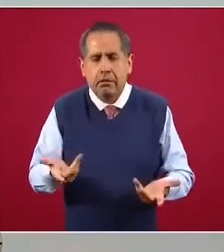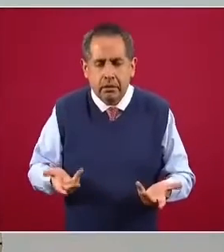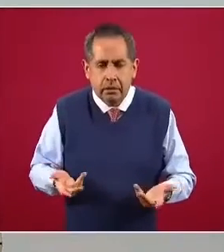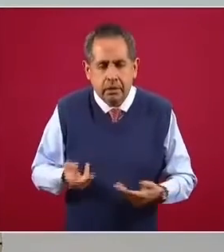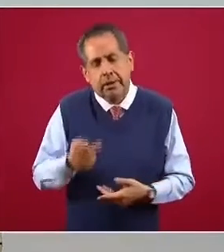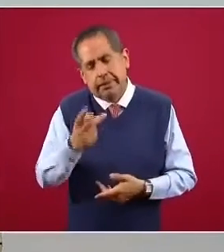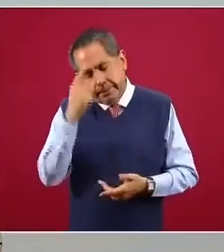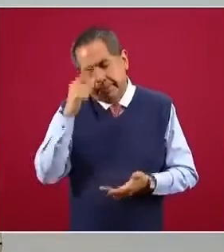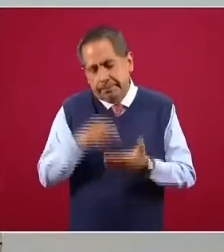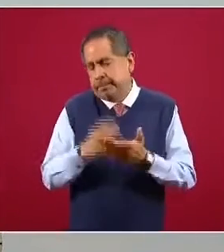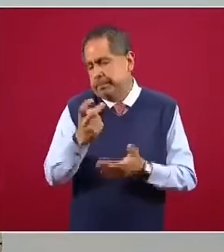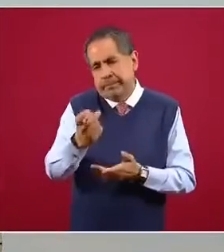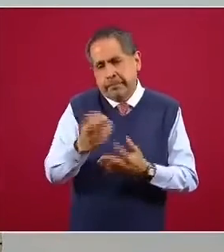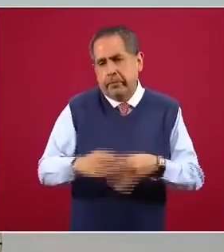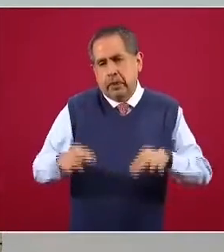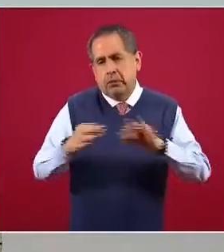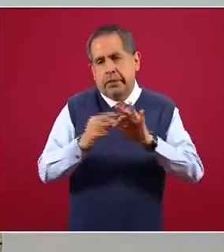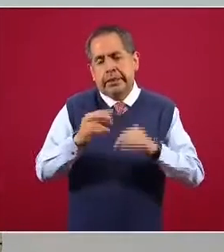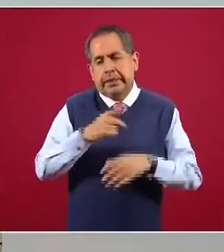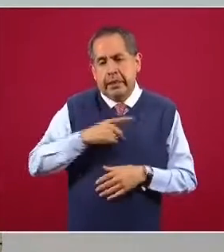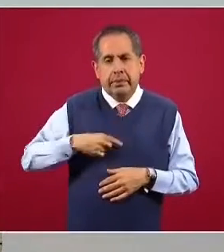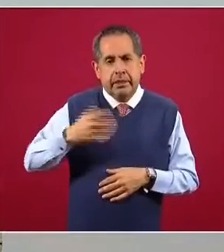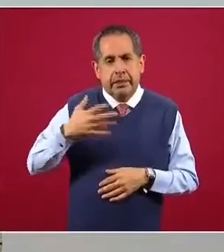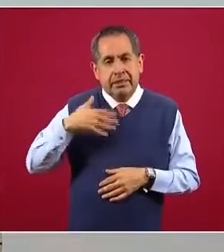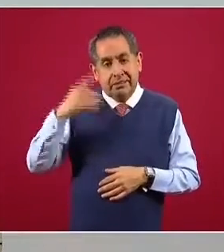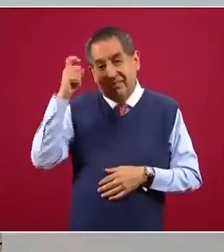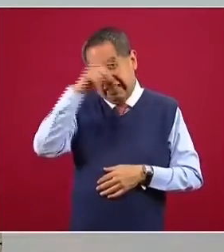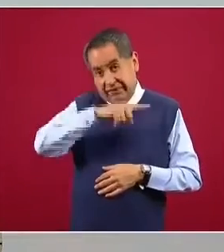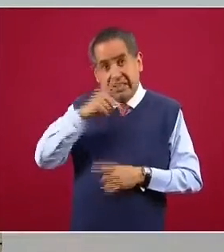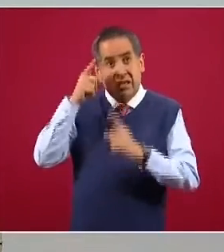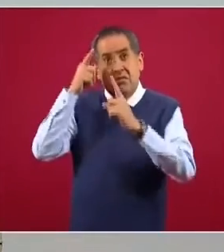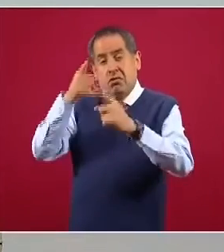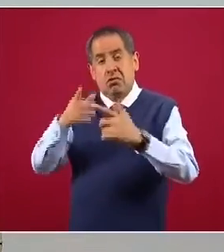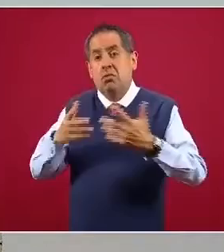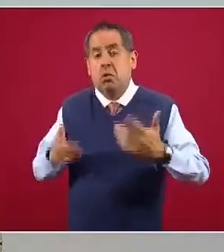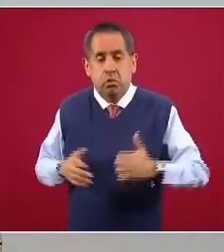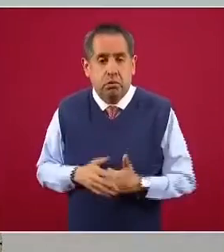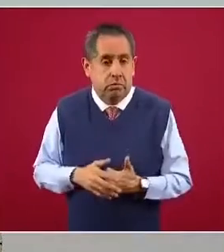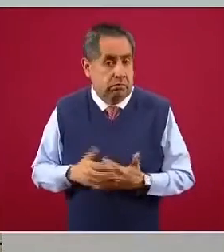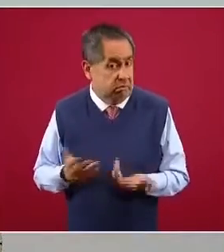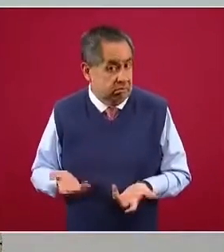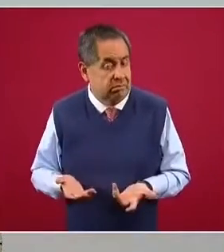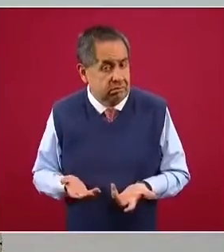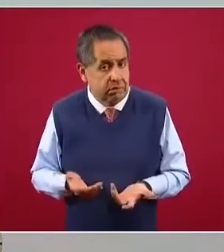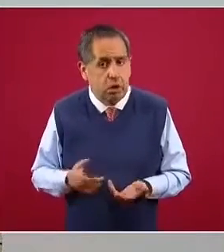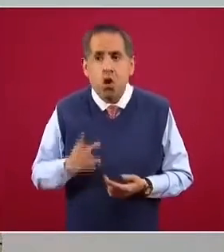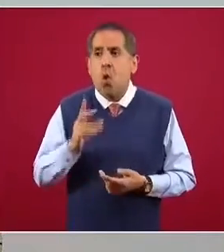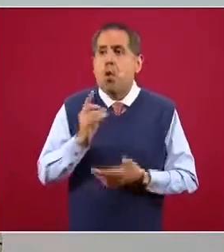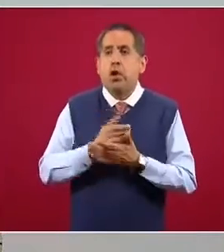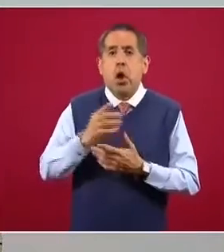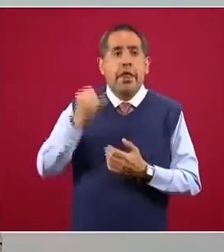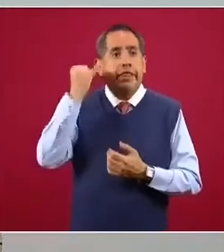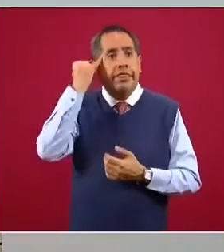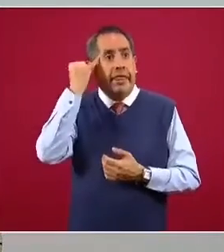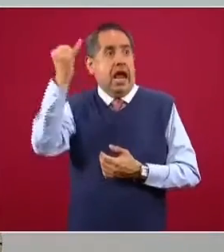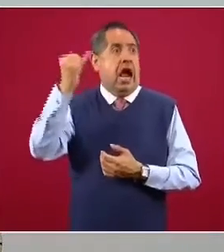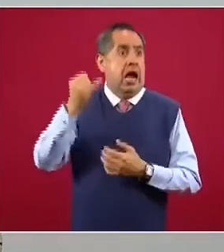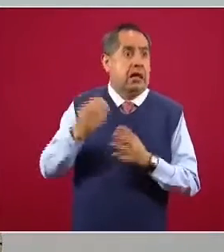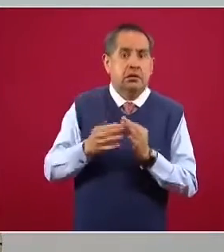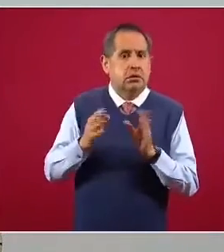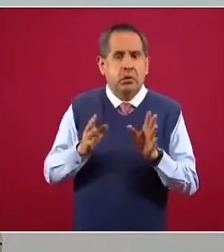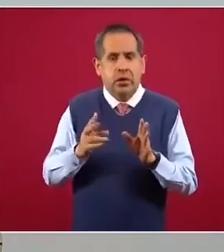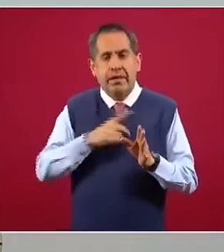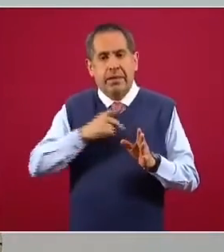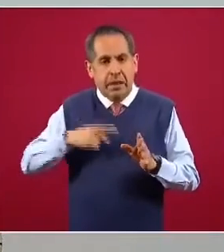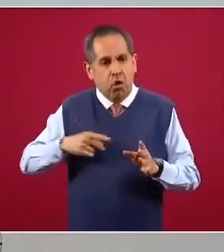elemento clave para entender también el gran reto, ¿no? Porque no solamente es teórico, tenemos que llegar al terreno, tenemos